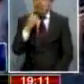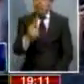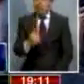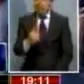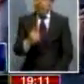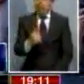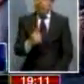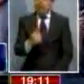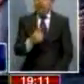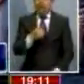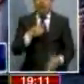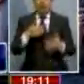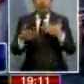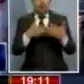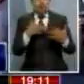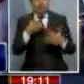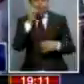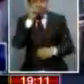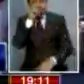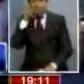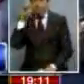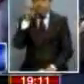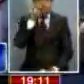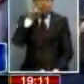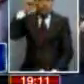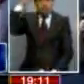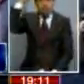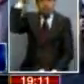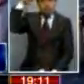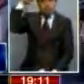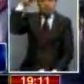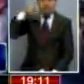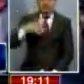El foco, no ven nada.